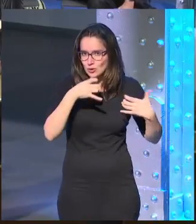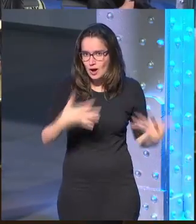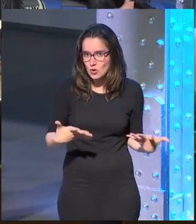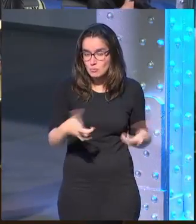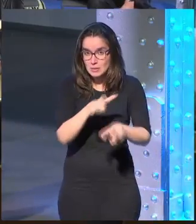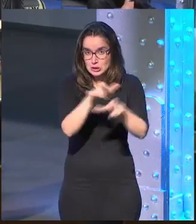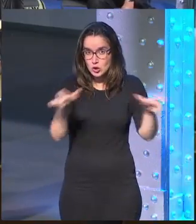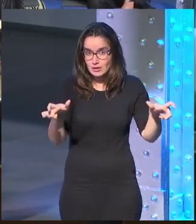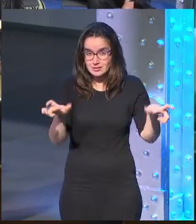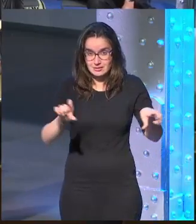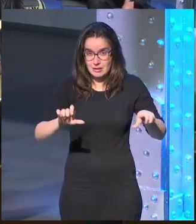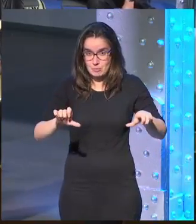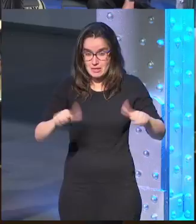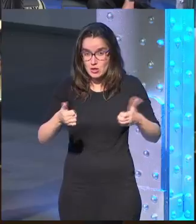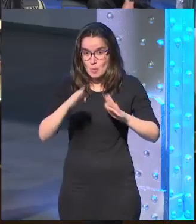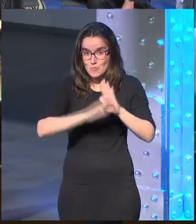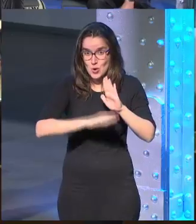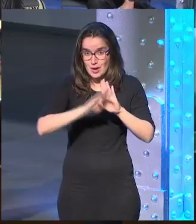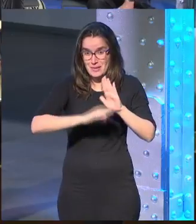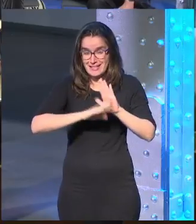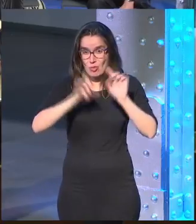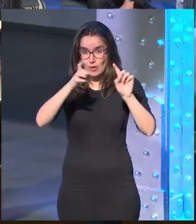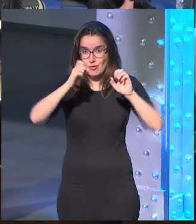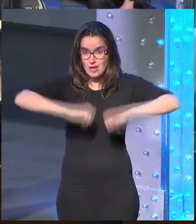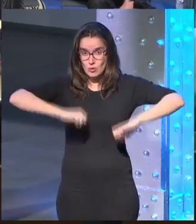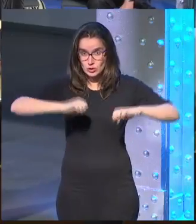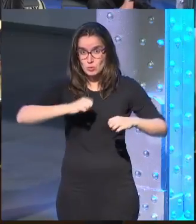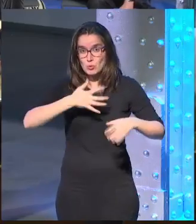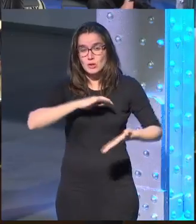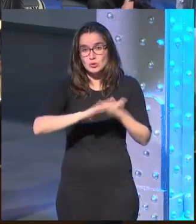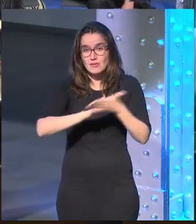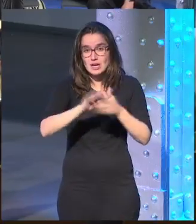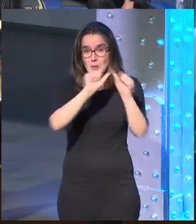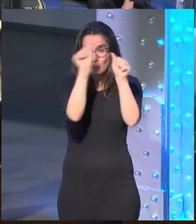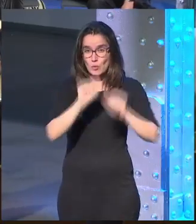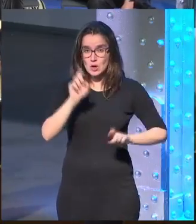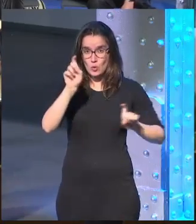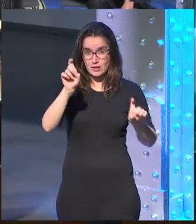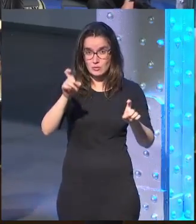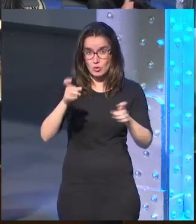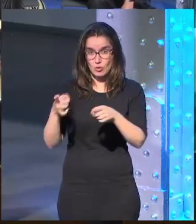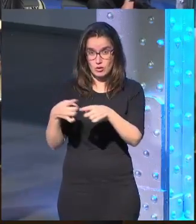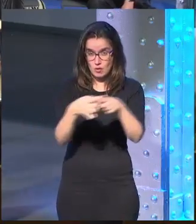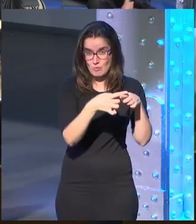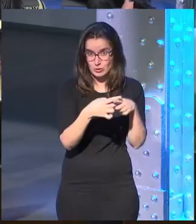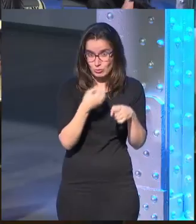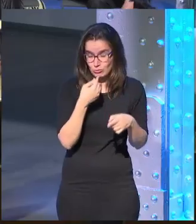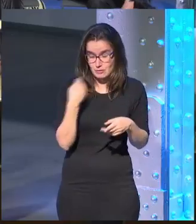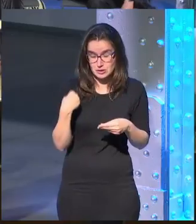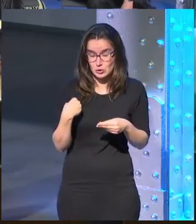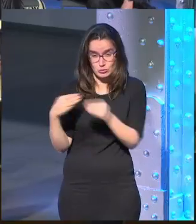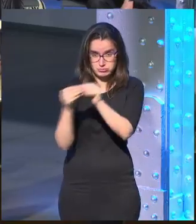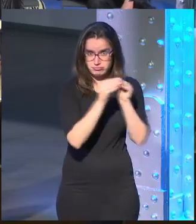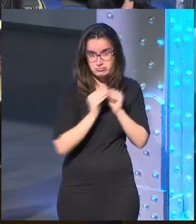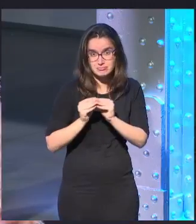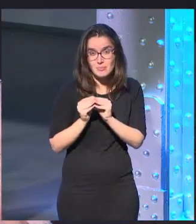lado, gente que se está incorporando a programas de educación de adultos, y podríamos hablar efectivamente del modelo educativo, que comparto plenamente lo que se ha